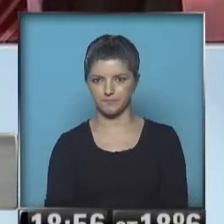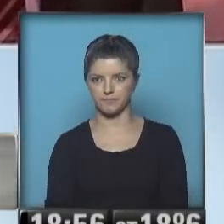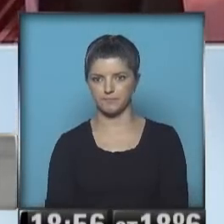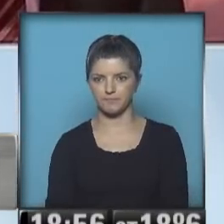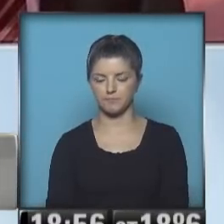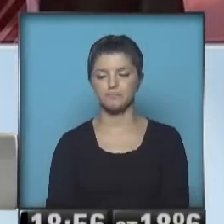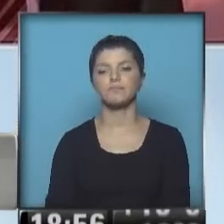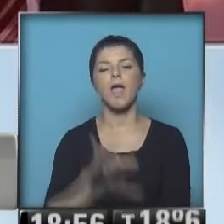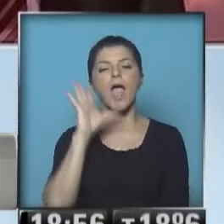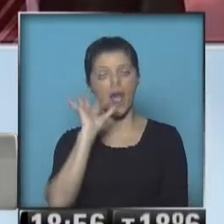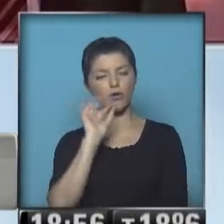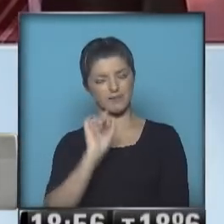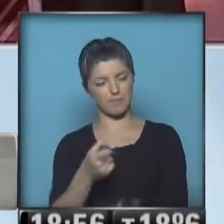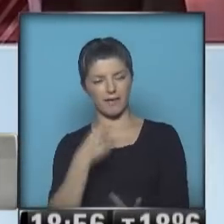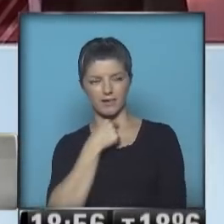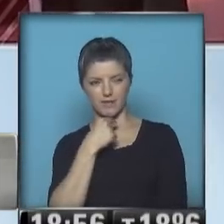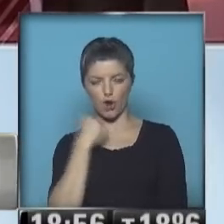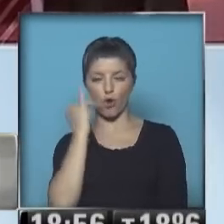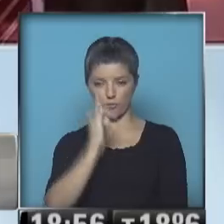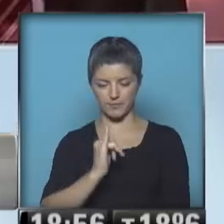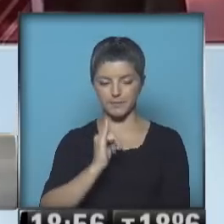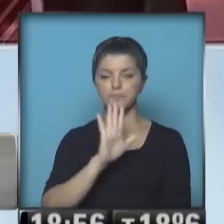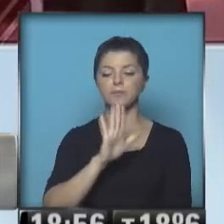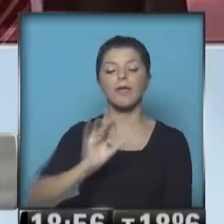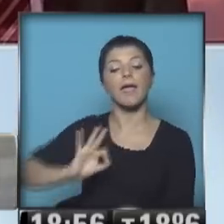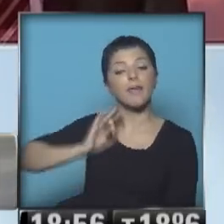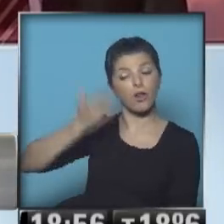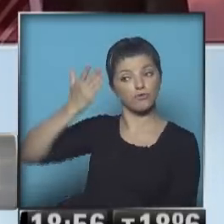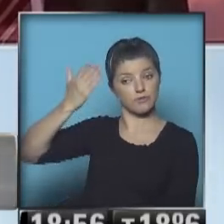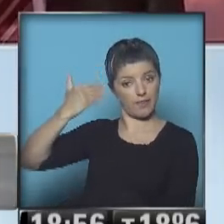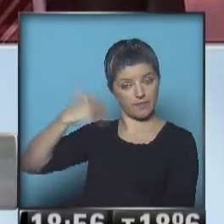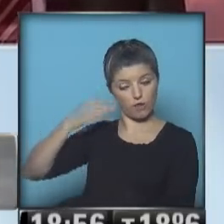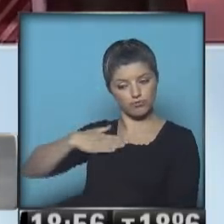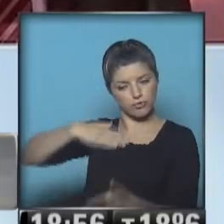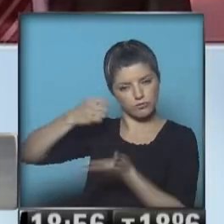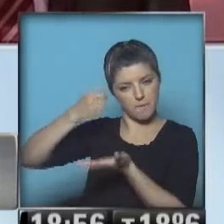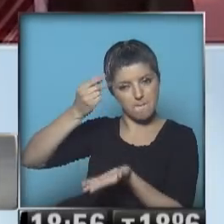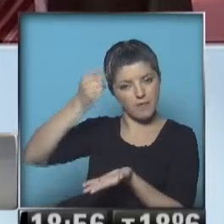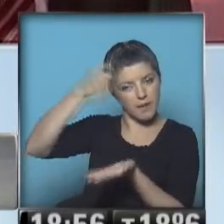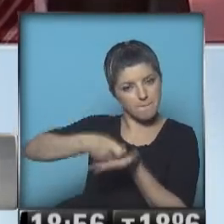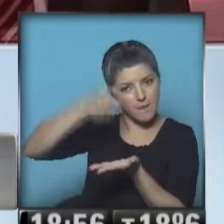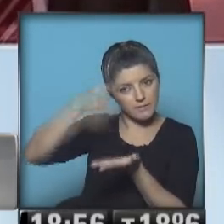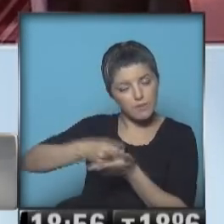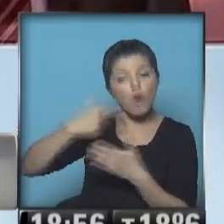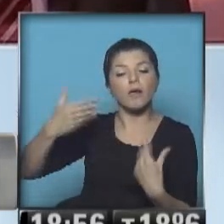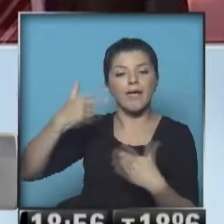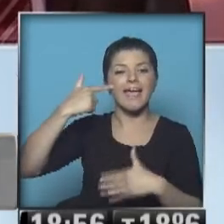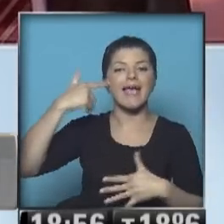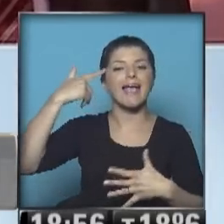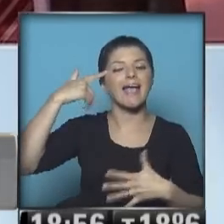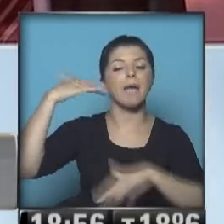Algo que también quiero remarcar, que desde hace años estamos invirtiendo en capacitación,